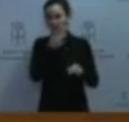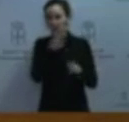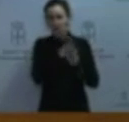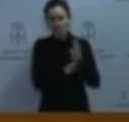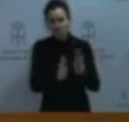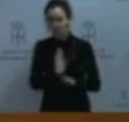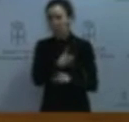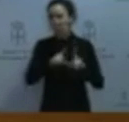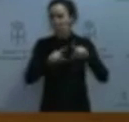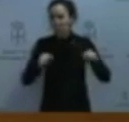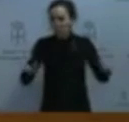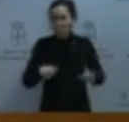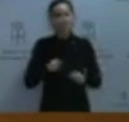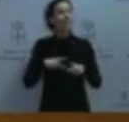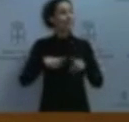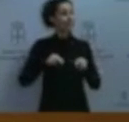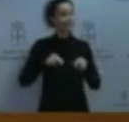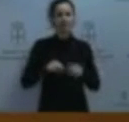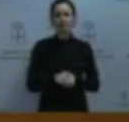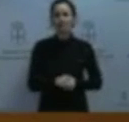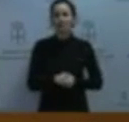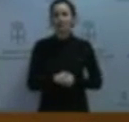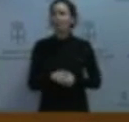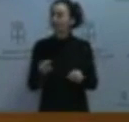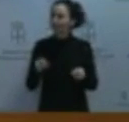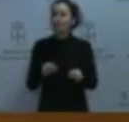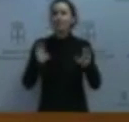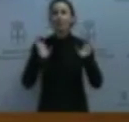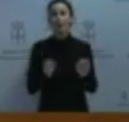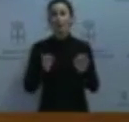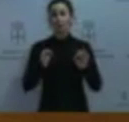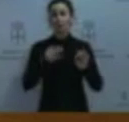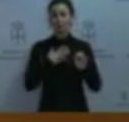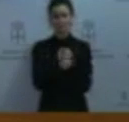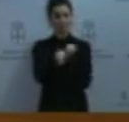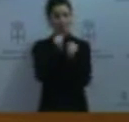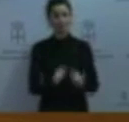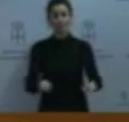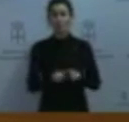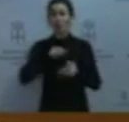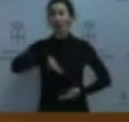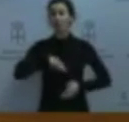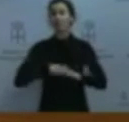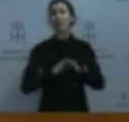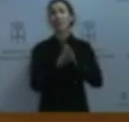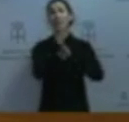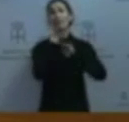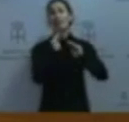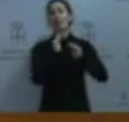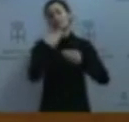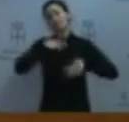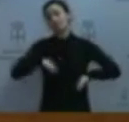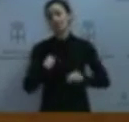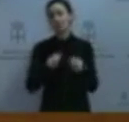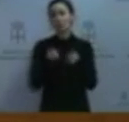programa asturiano. Sí, ya termino. Nuestra comunidad sigue al borde de la imposibilidad de recuperar su capacidad de desarrollo, a pesar de los